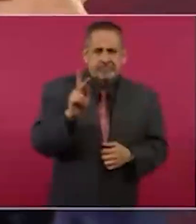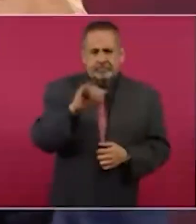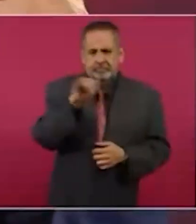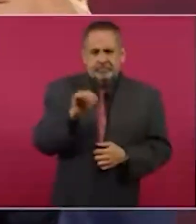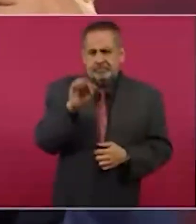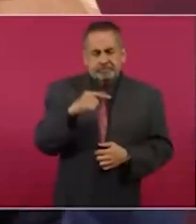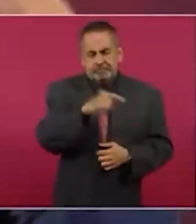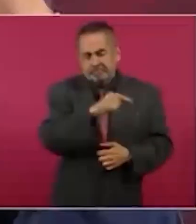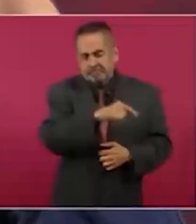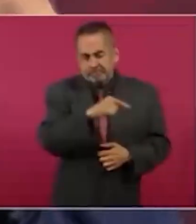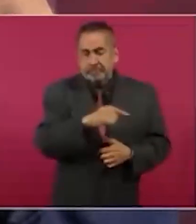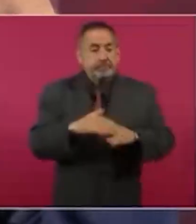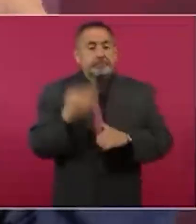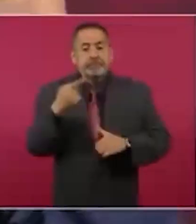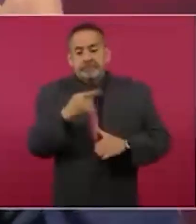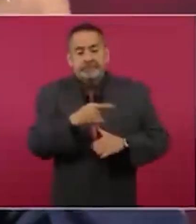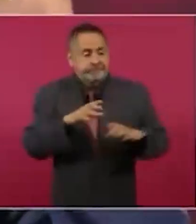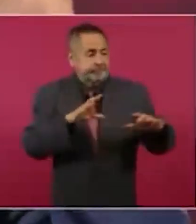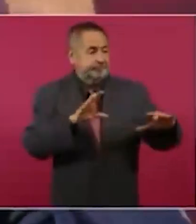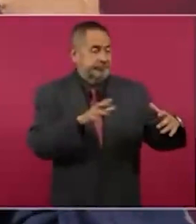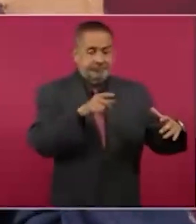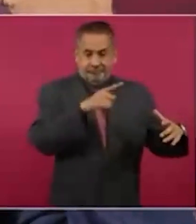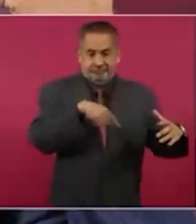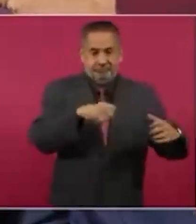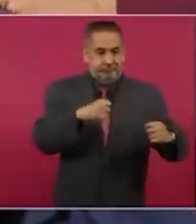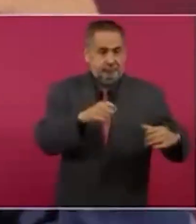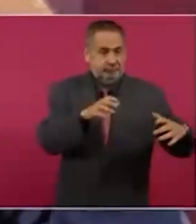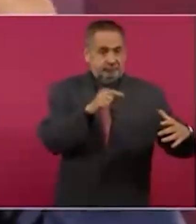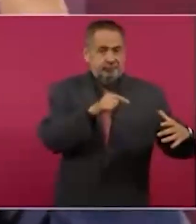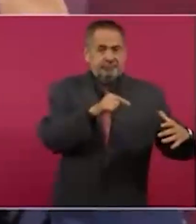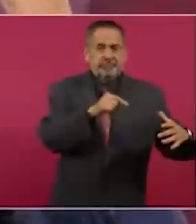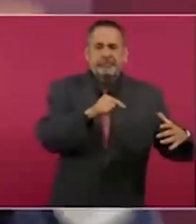tiempo. No obstante, reiteró que es necesario democratizar al Poder Judicial.